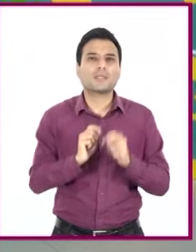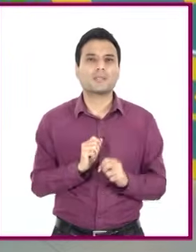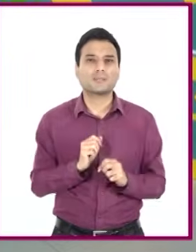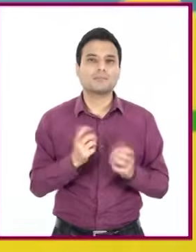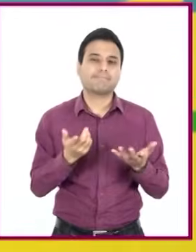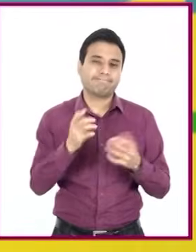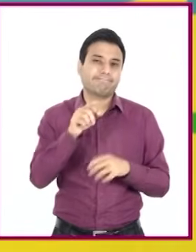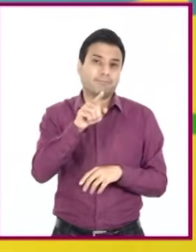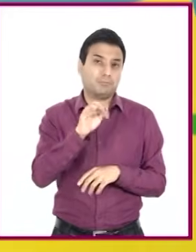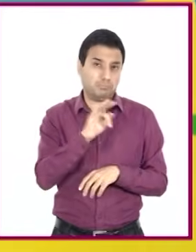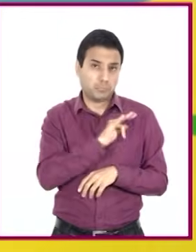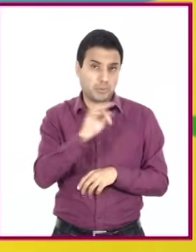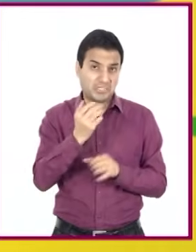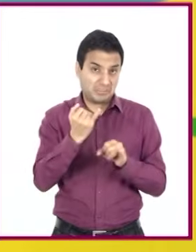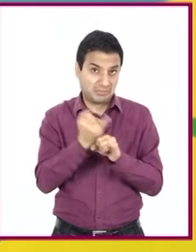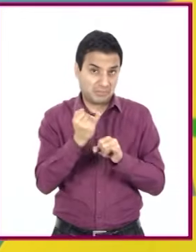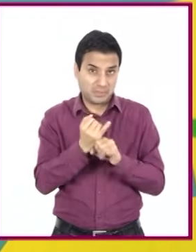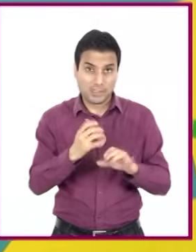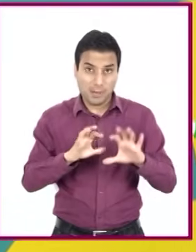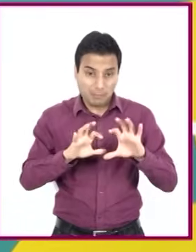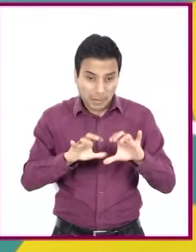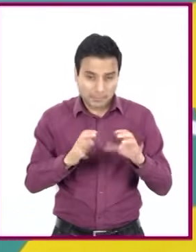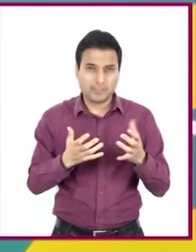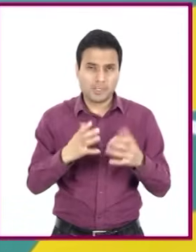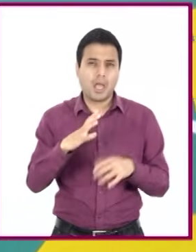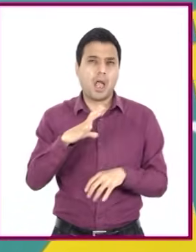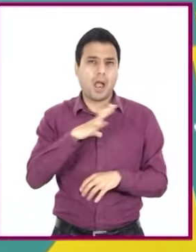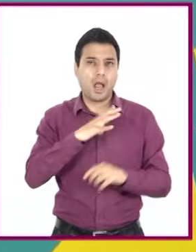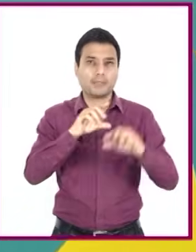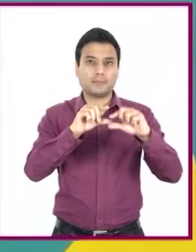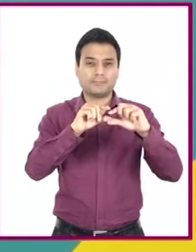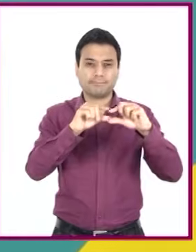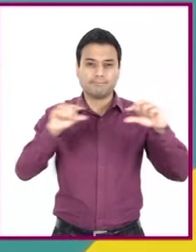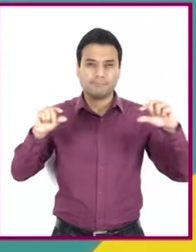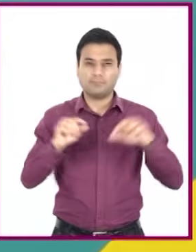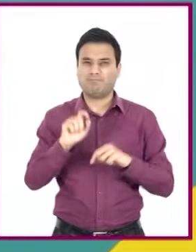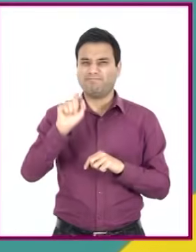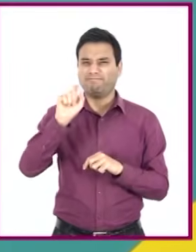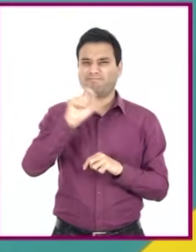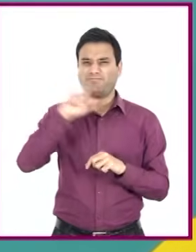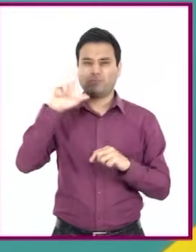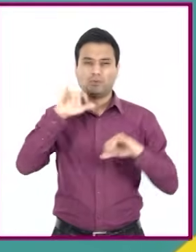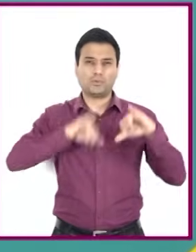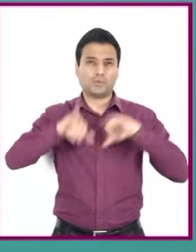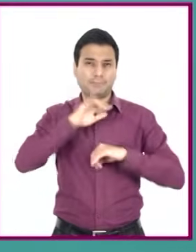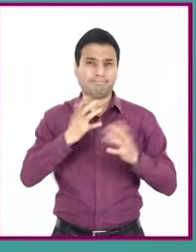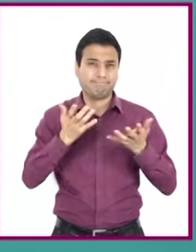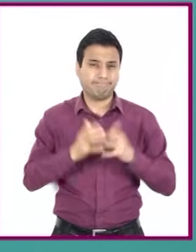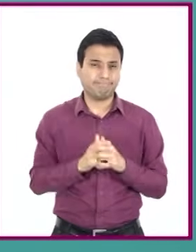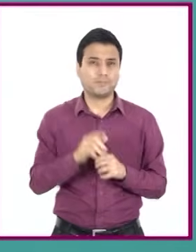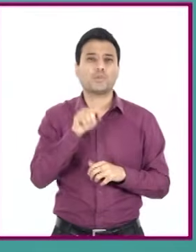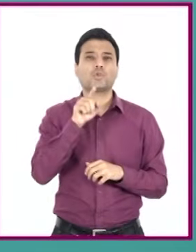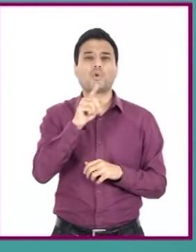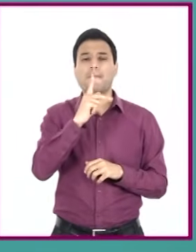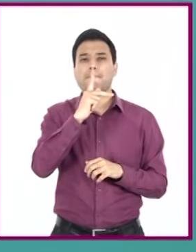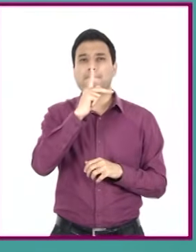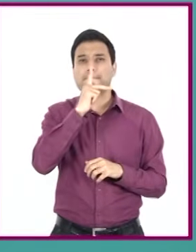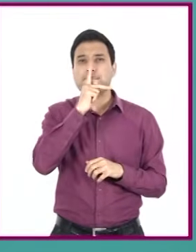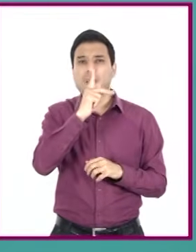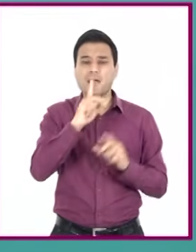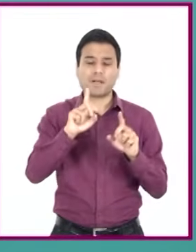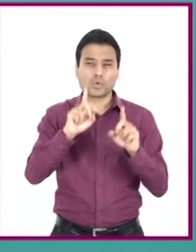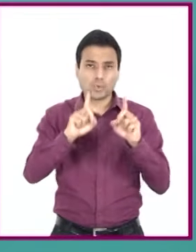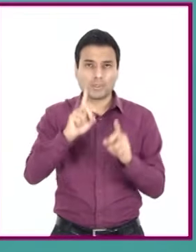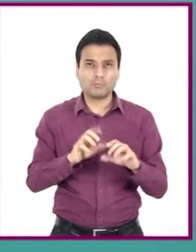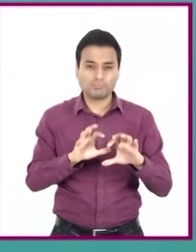la posibilidad de conectarse a Internet, existen buscadores académicos en los que solo escriben lo que están investigando y les mostrará